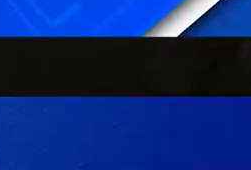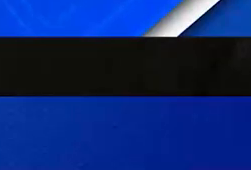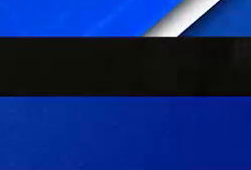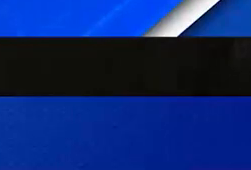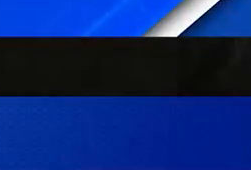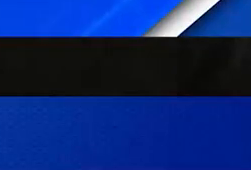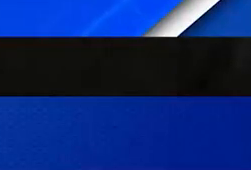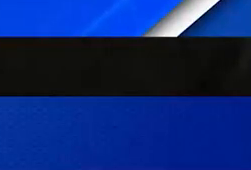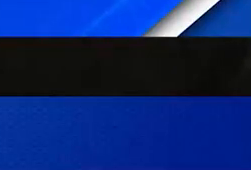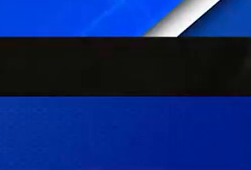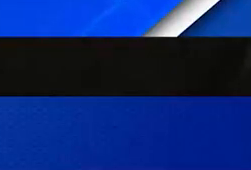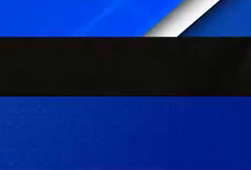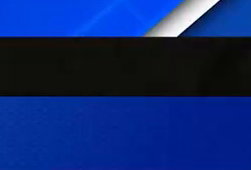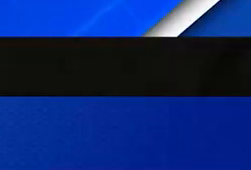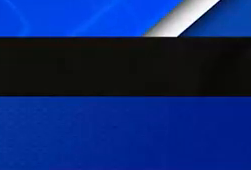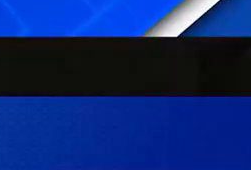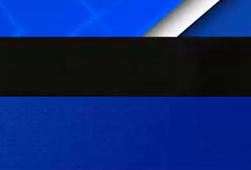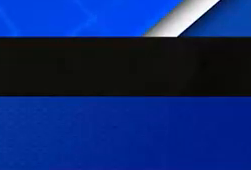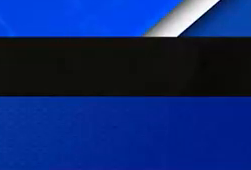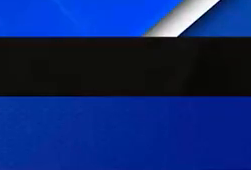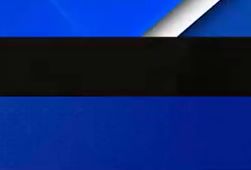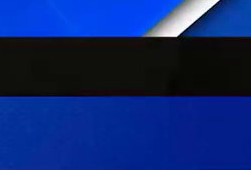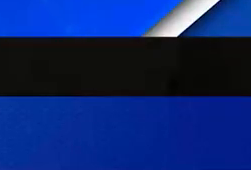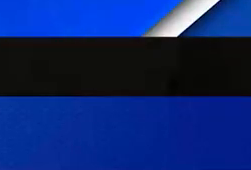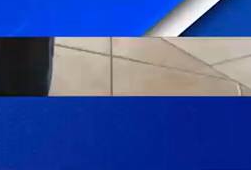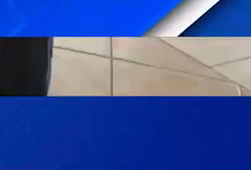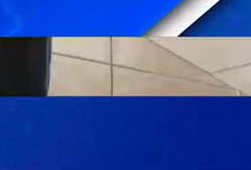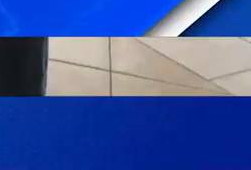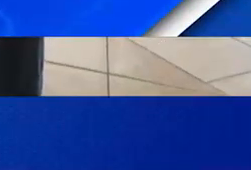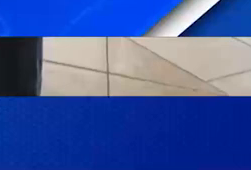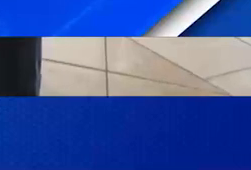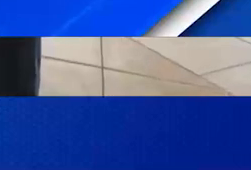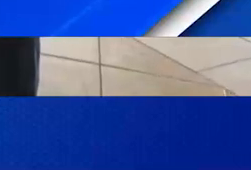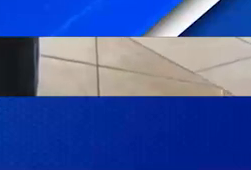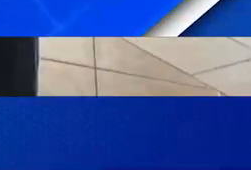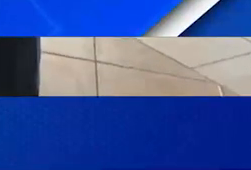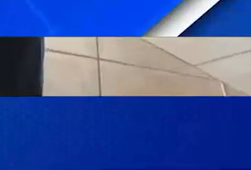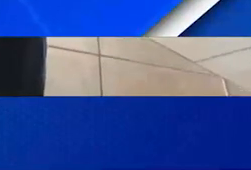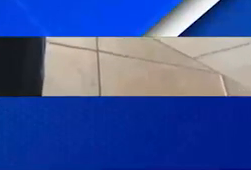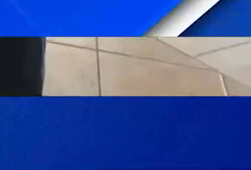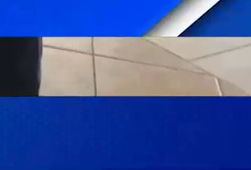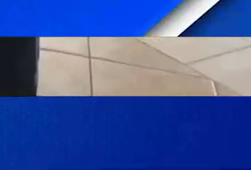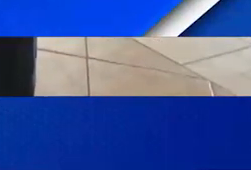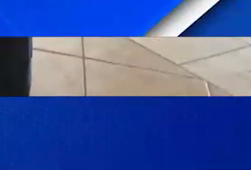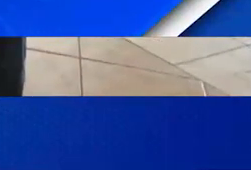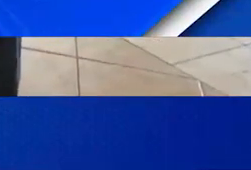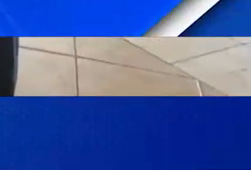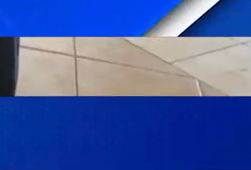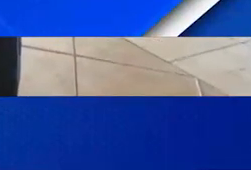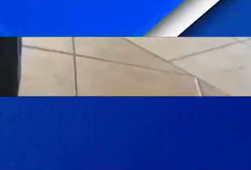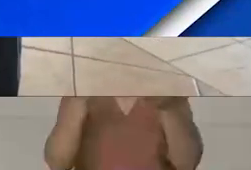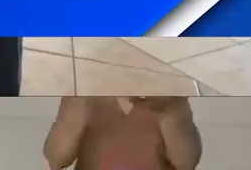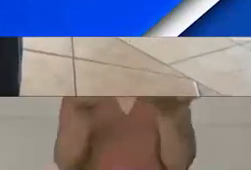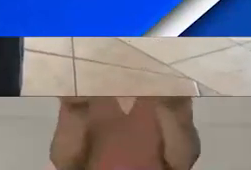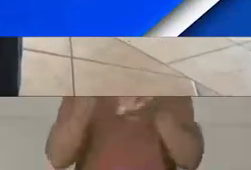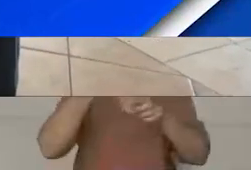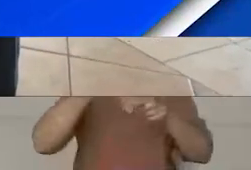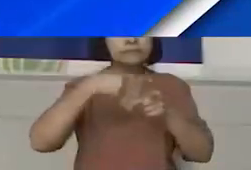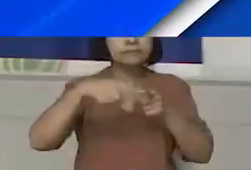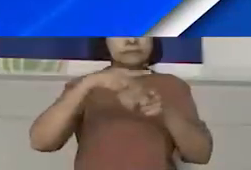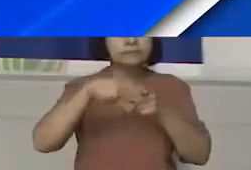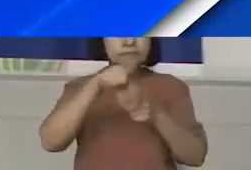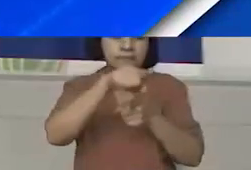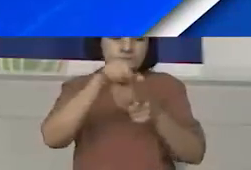a partir de los 3 años de servicio en las instituciones o poderes del Estado. La indemnización